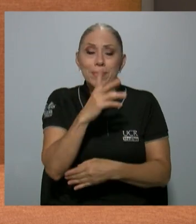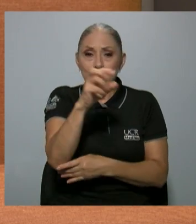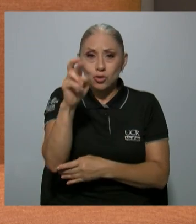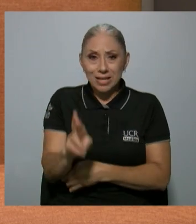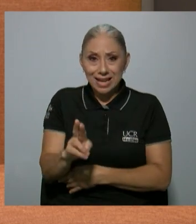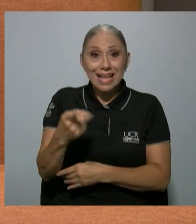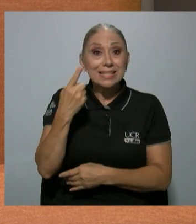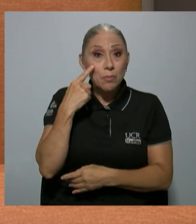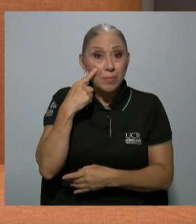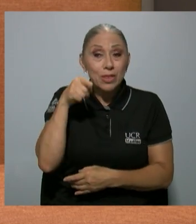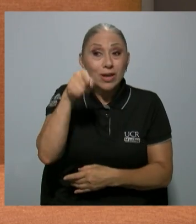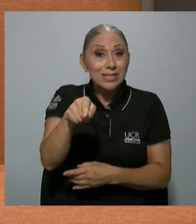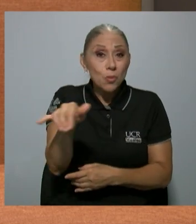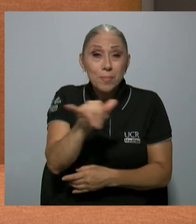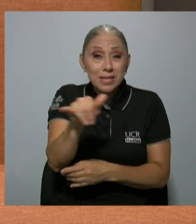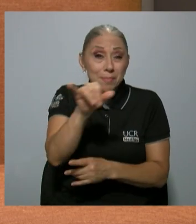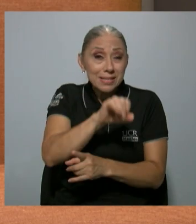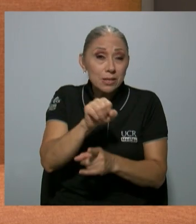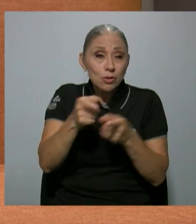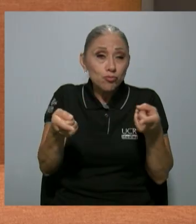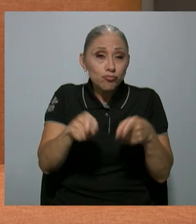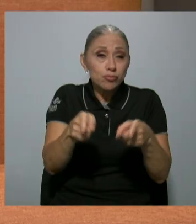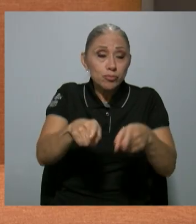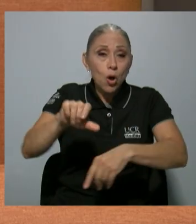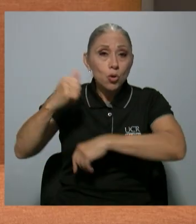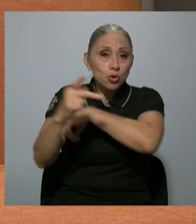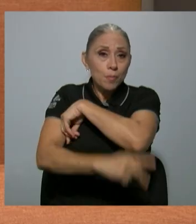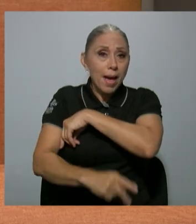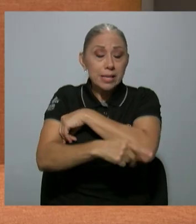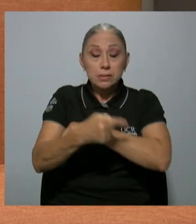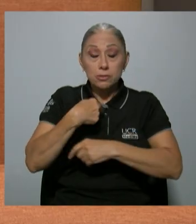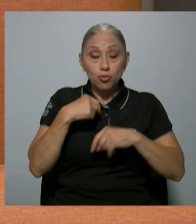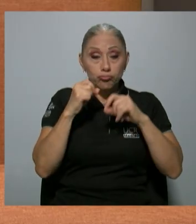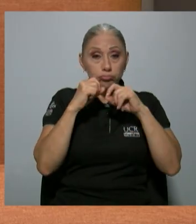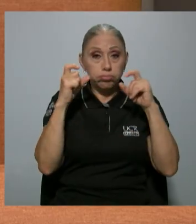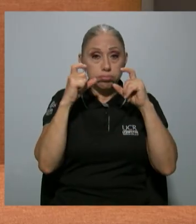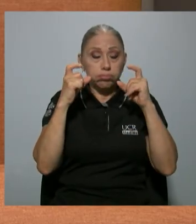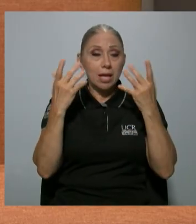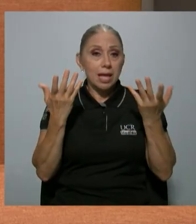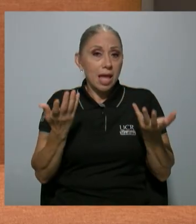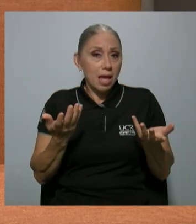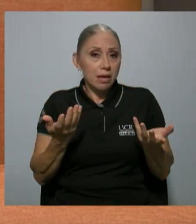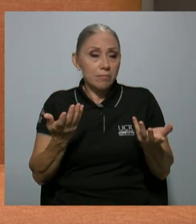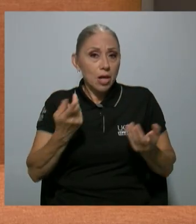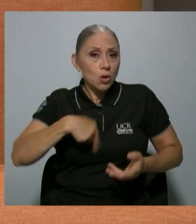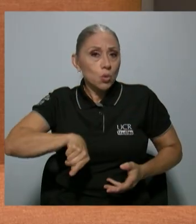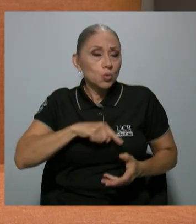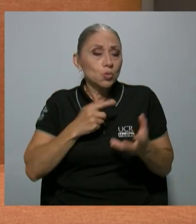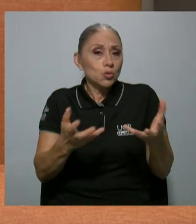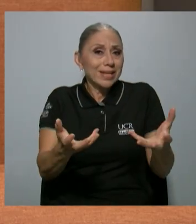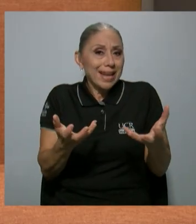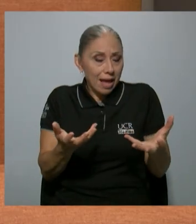viendo que está pasando en las mismas situaciones en otros países. A mí me alarma muchísimo que pues queramos